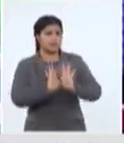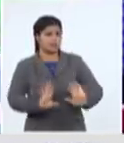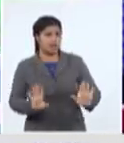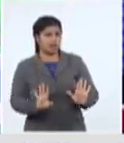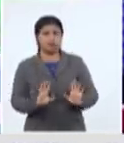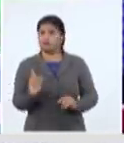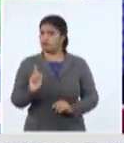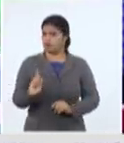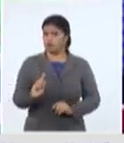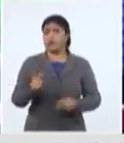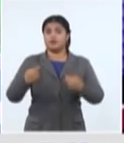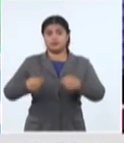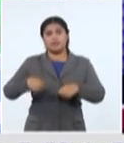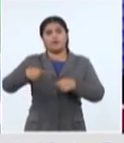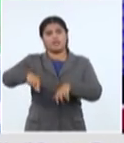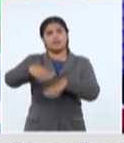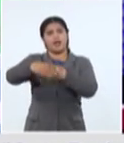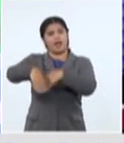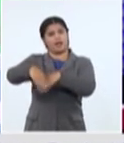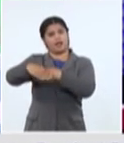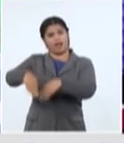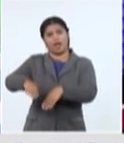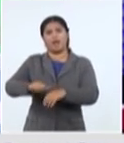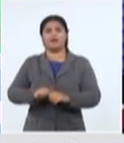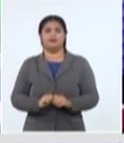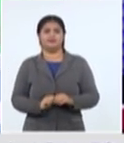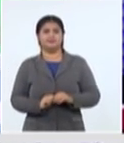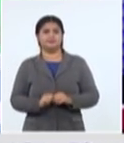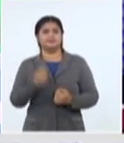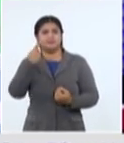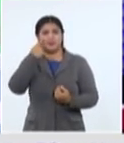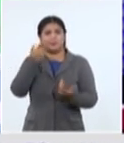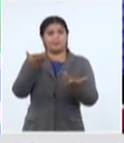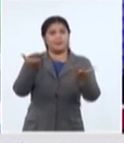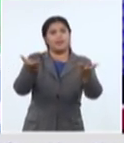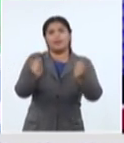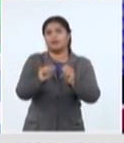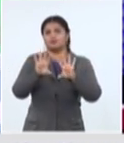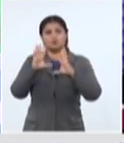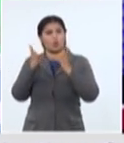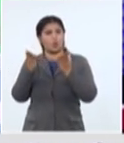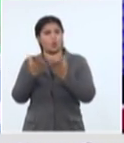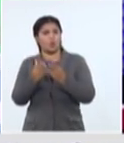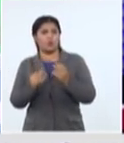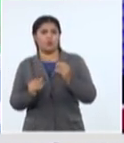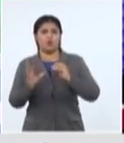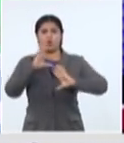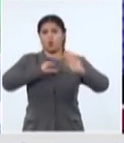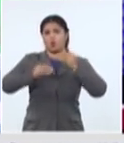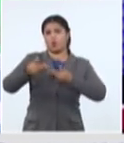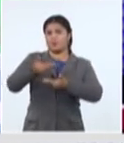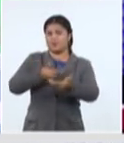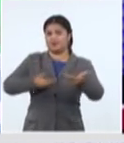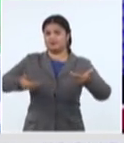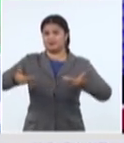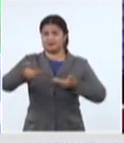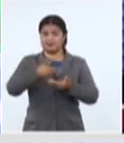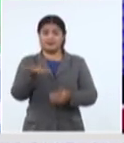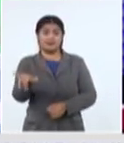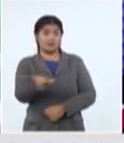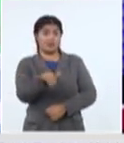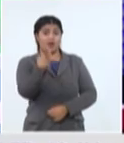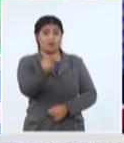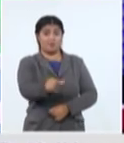esta situación. Otro aspecto importante yo creo que también es la búsqueda de apoyo. Estos pacientes generalmente tienen un estilo